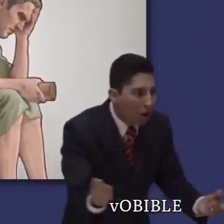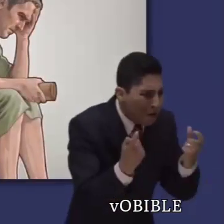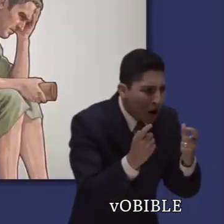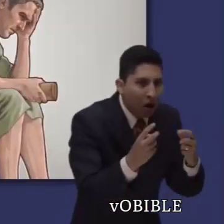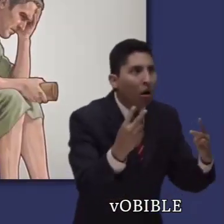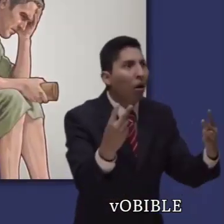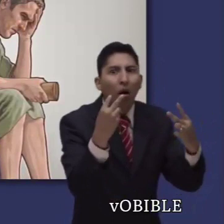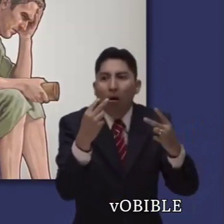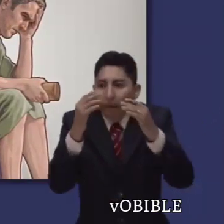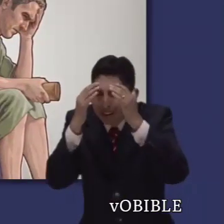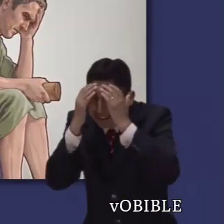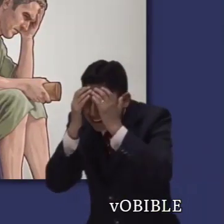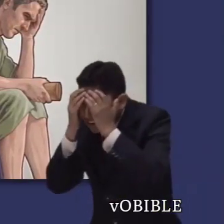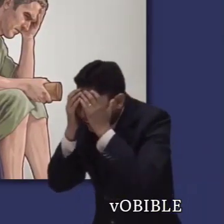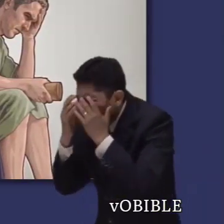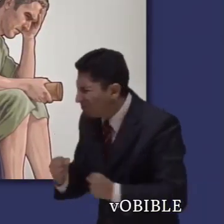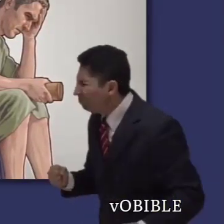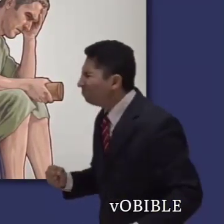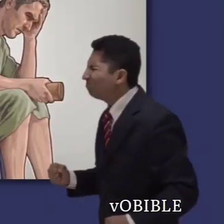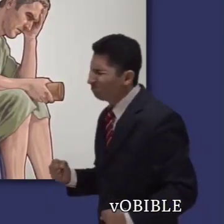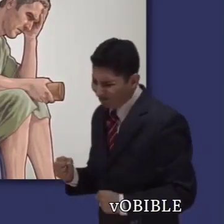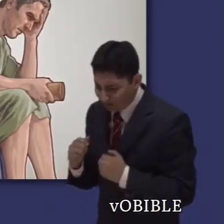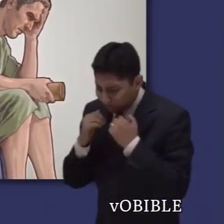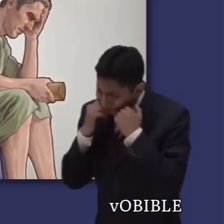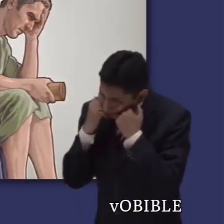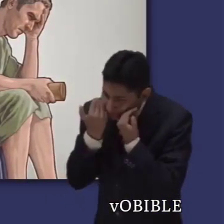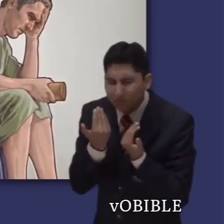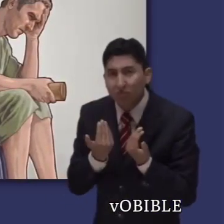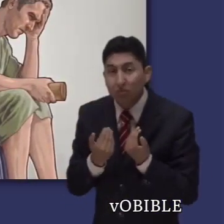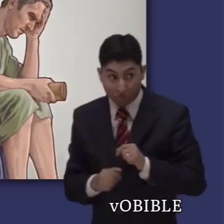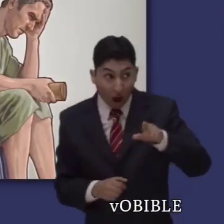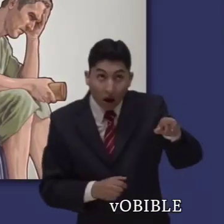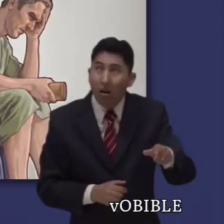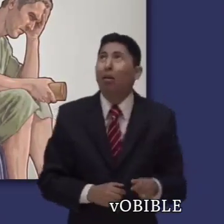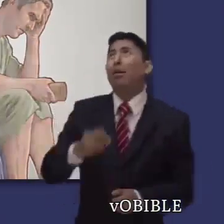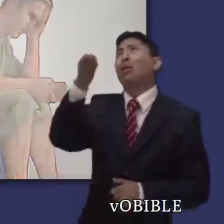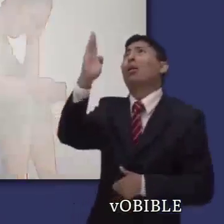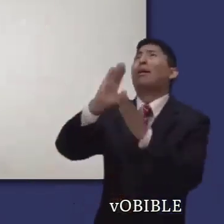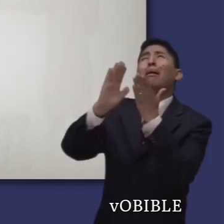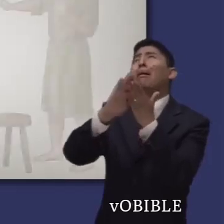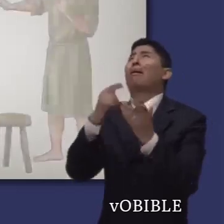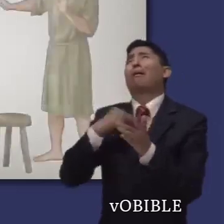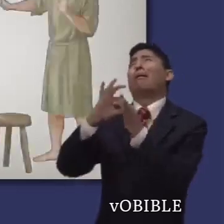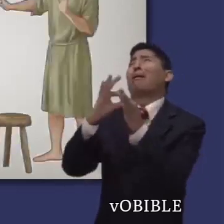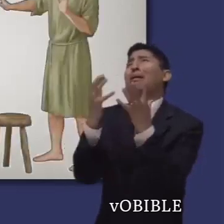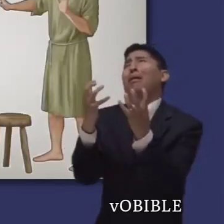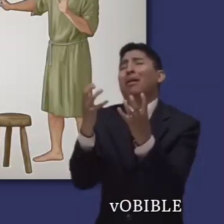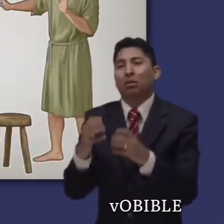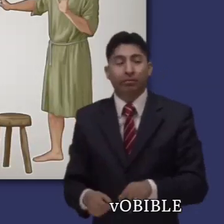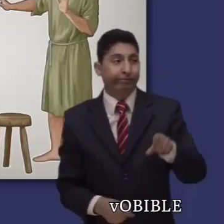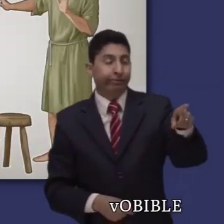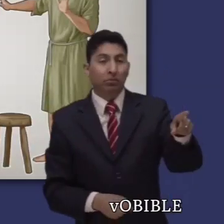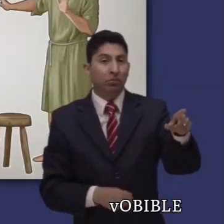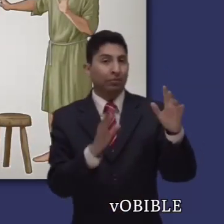La tristeza del mundo es diferente. Aunque la persona quizá esté triste porque se ha descubierto su mala acción, no desea